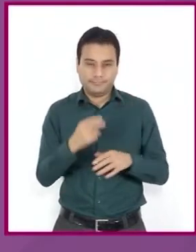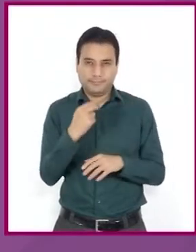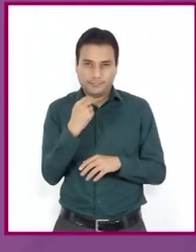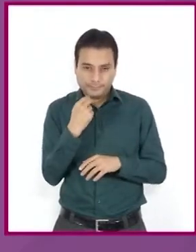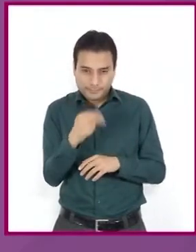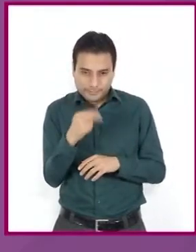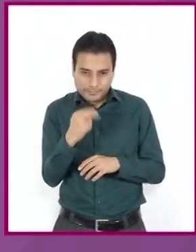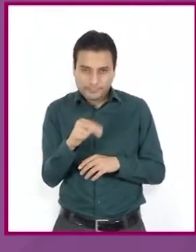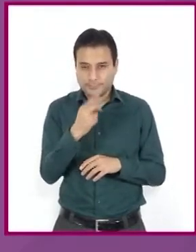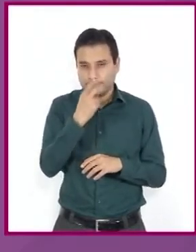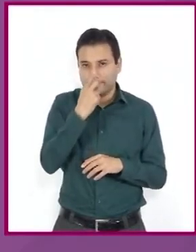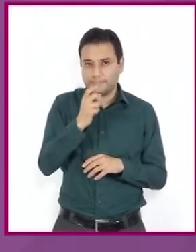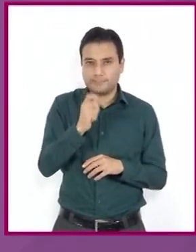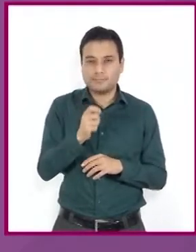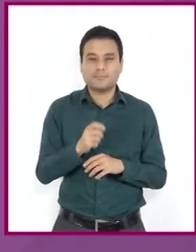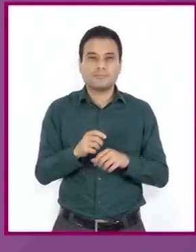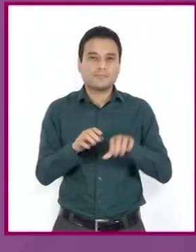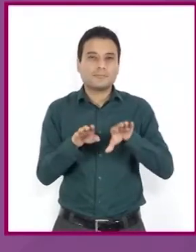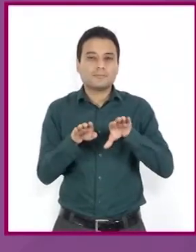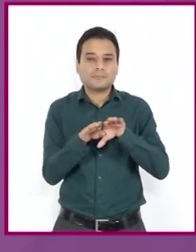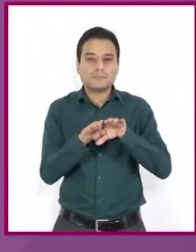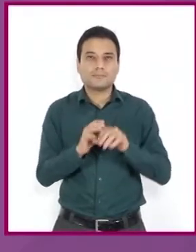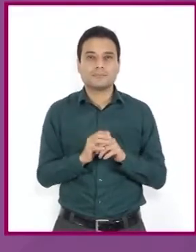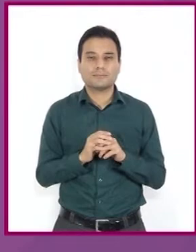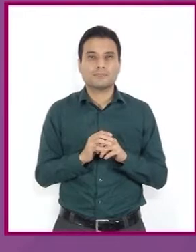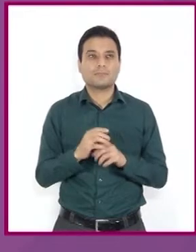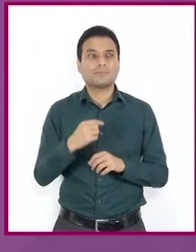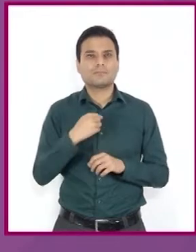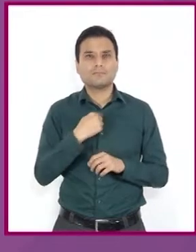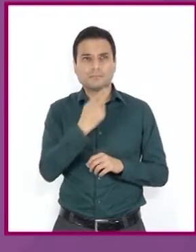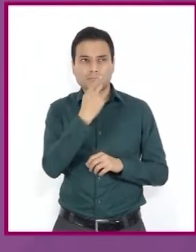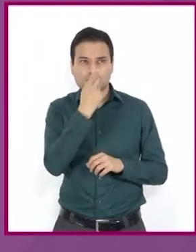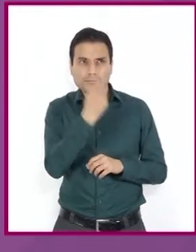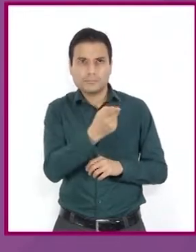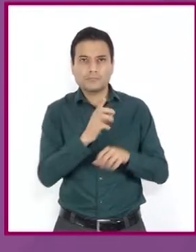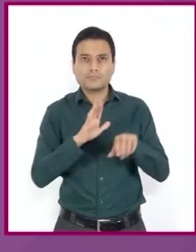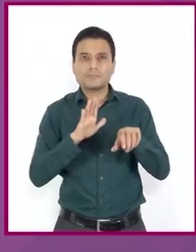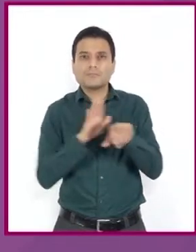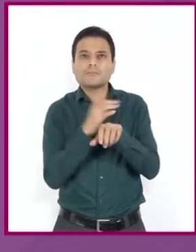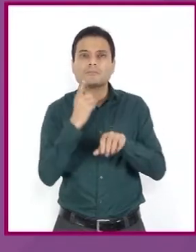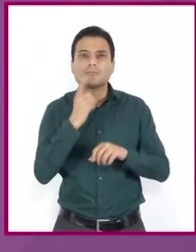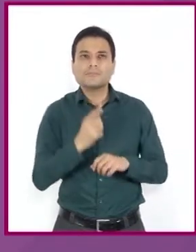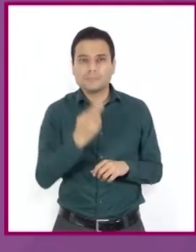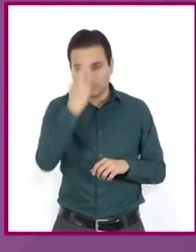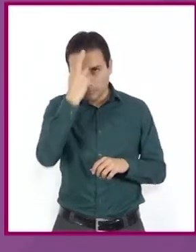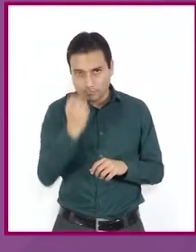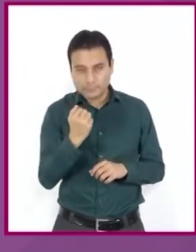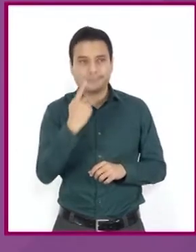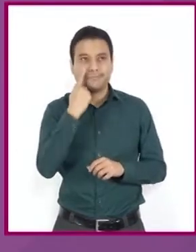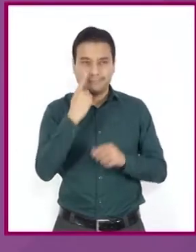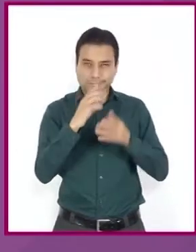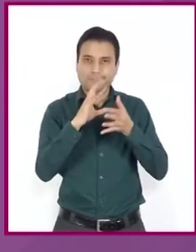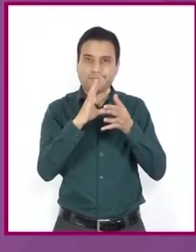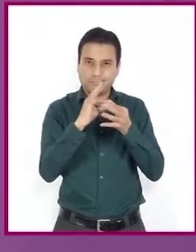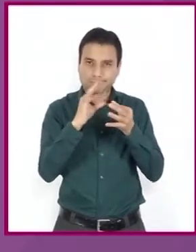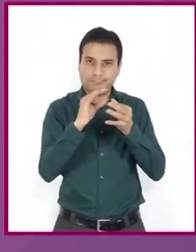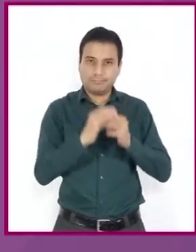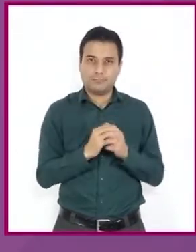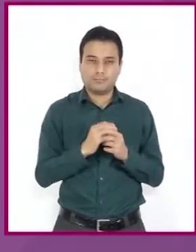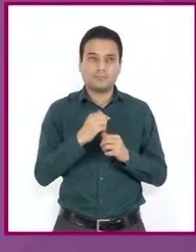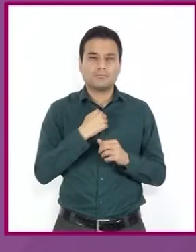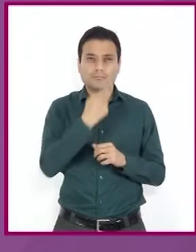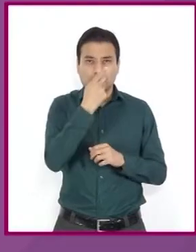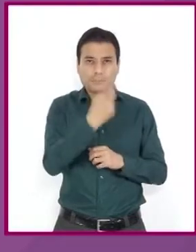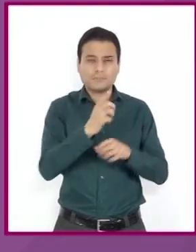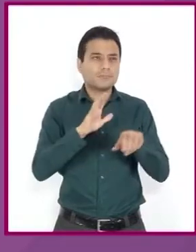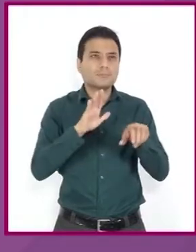pauta, pues te da causas para afirmar lo que estás diciendo. Entonces decir, bueno, yo te digo esto porque, o puedo afirmar